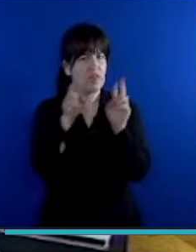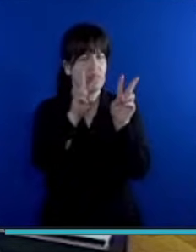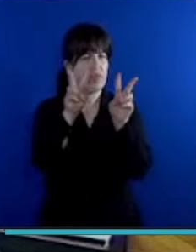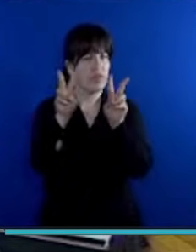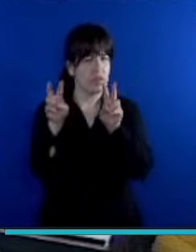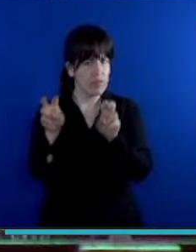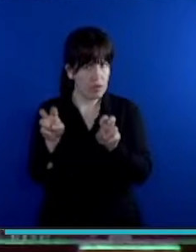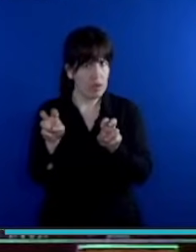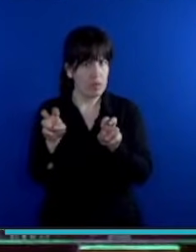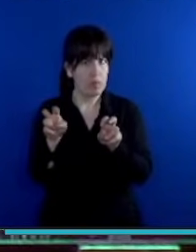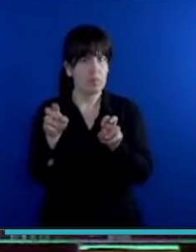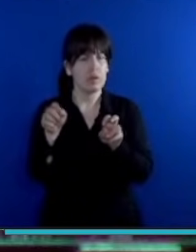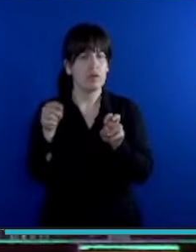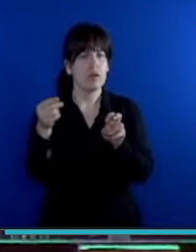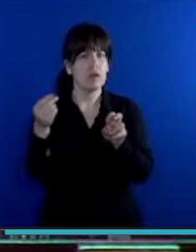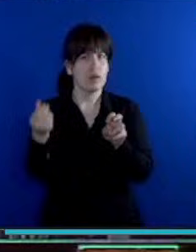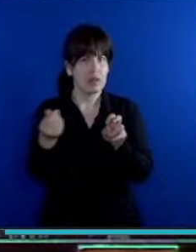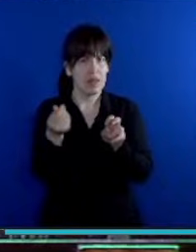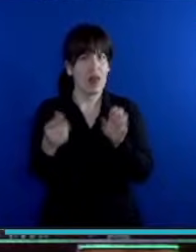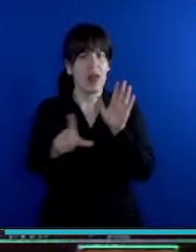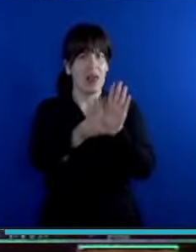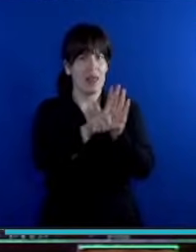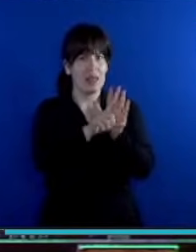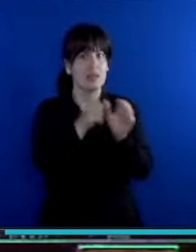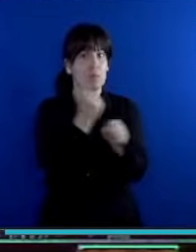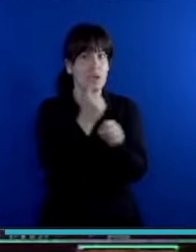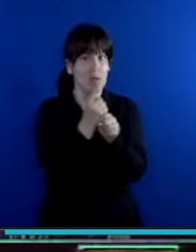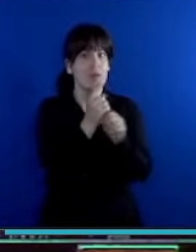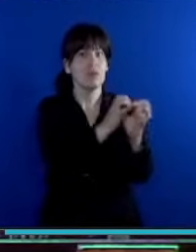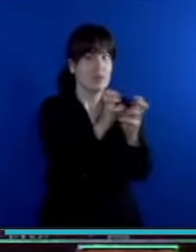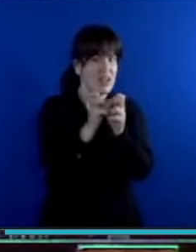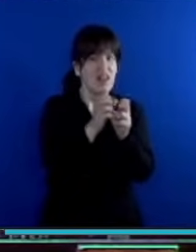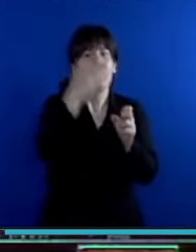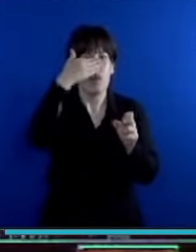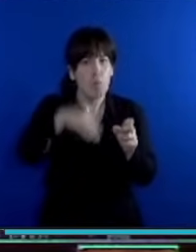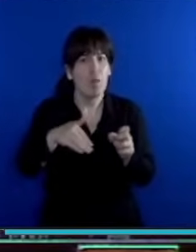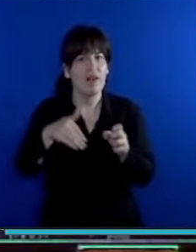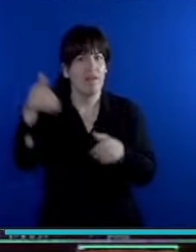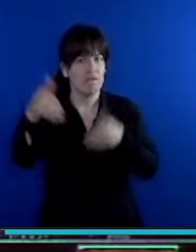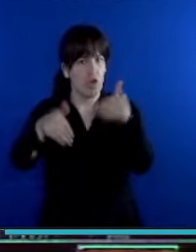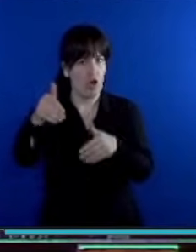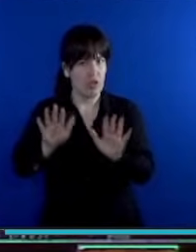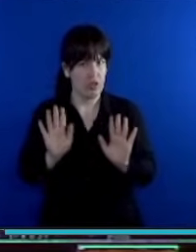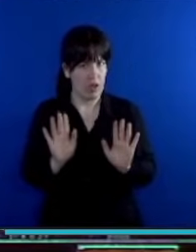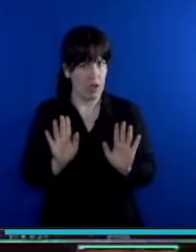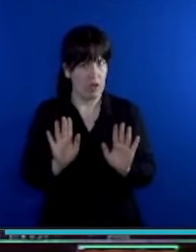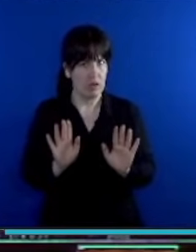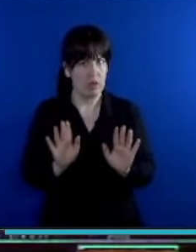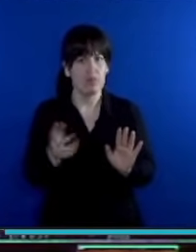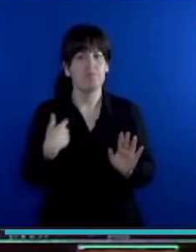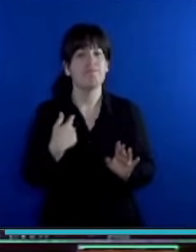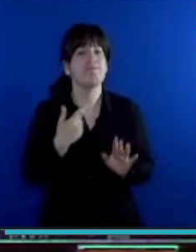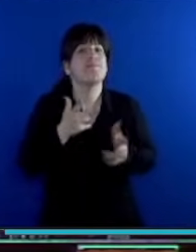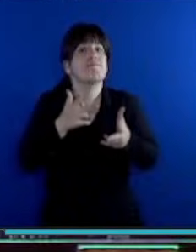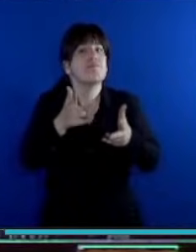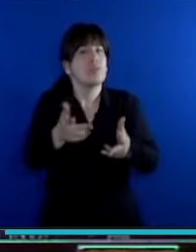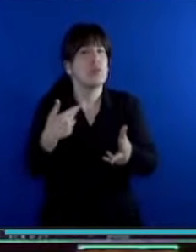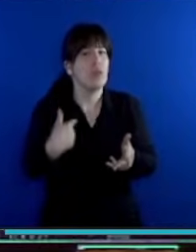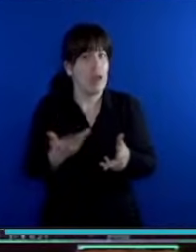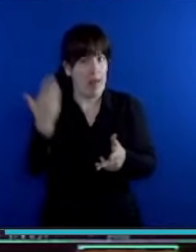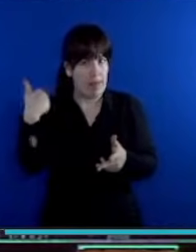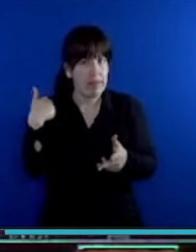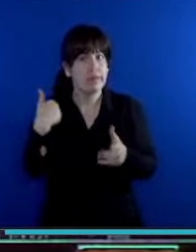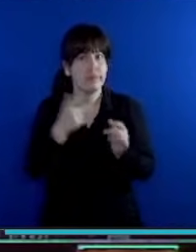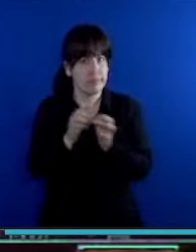relación a que las leyes primero se discuten y después se votan. Hago esta observación porque lo hemos